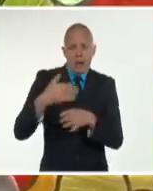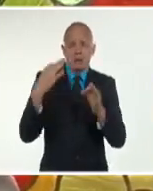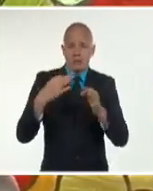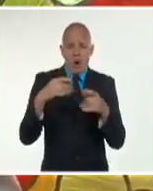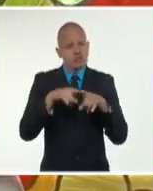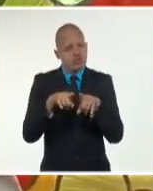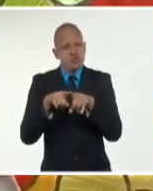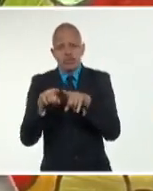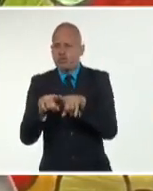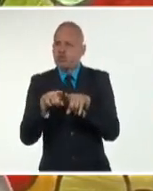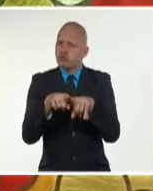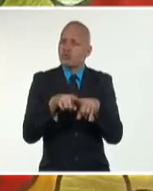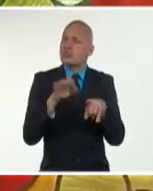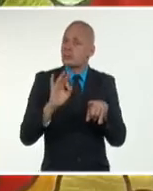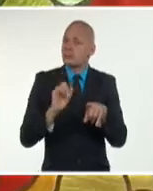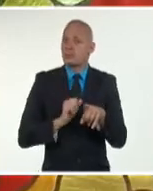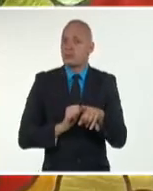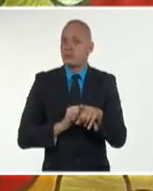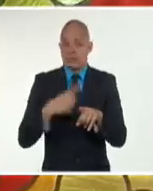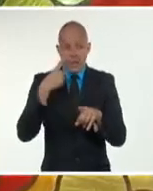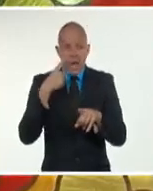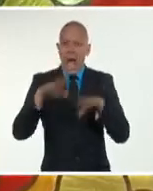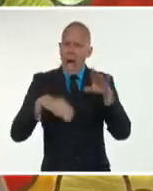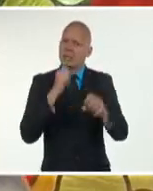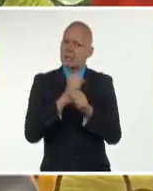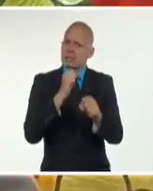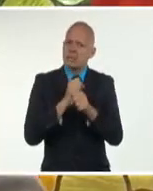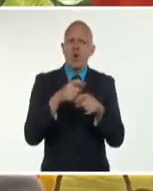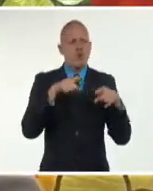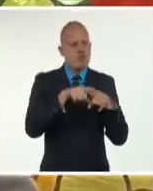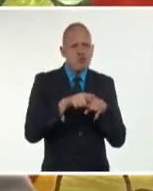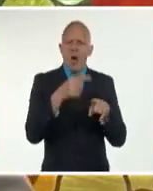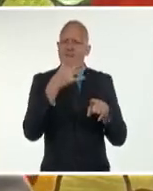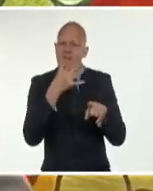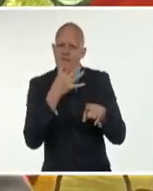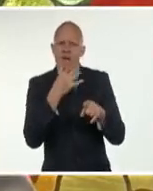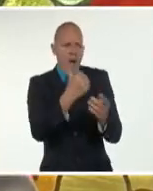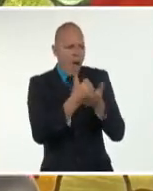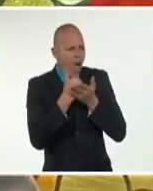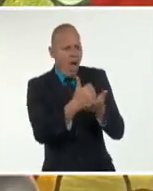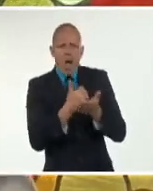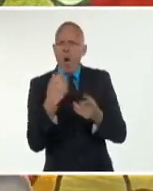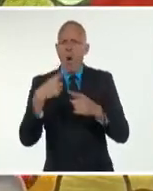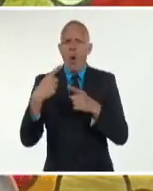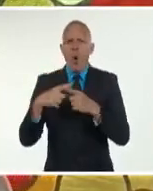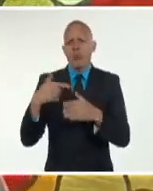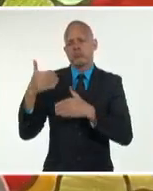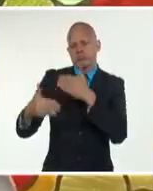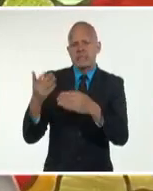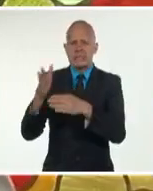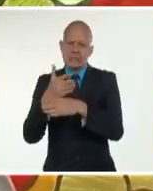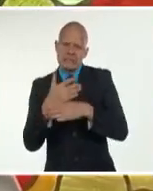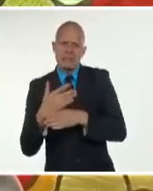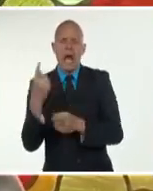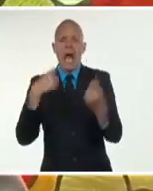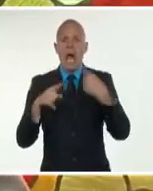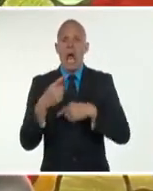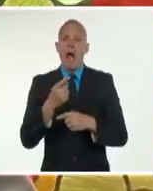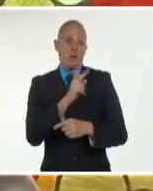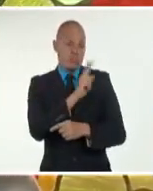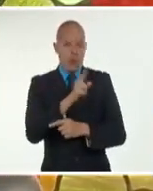estado involucrados en tareas comunes, hemos estado compartiendo procesos, compartiendo